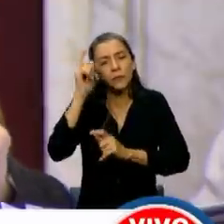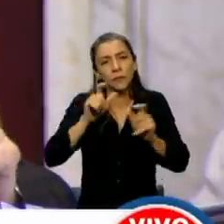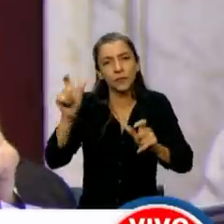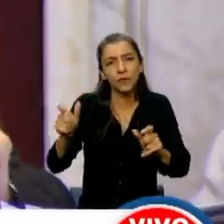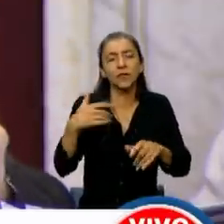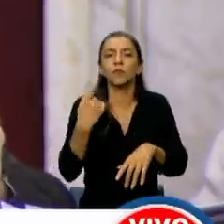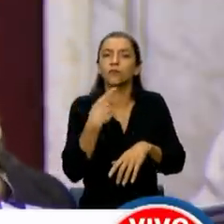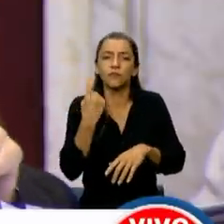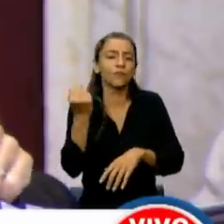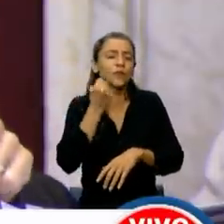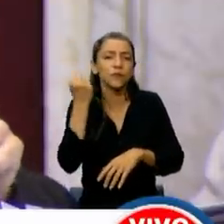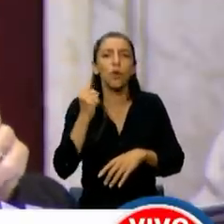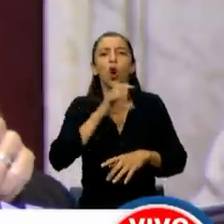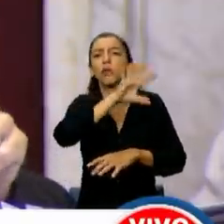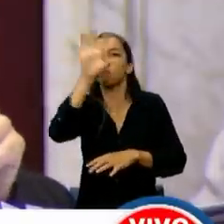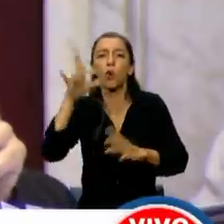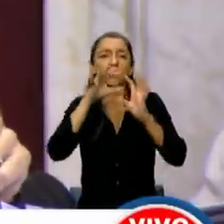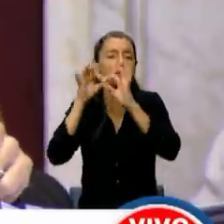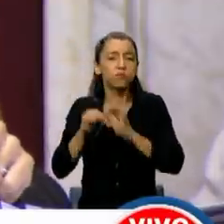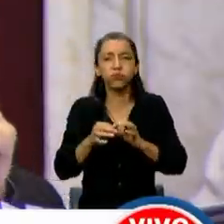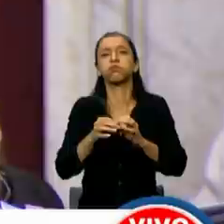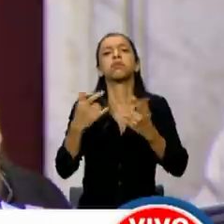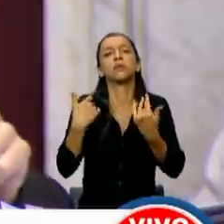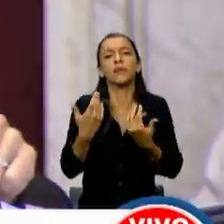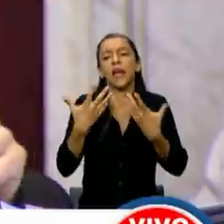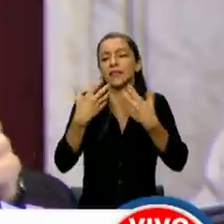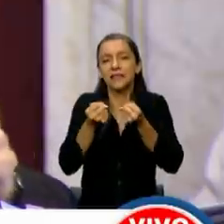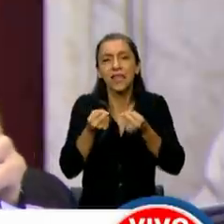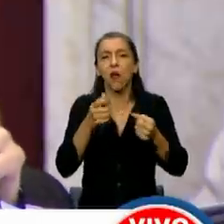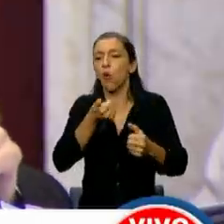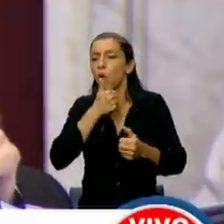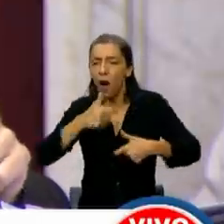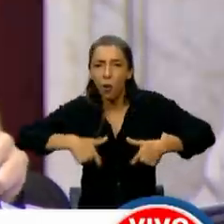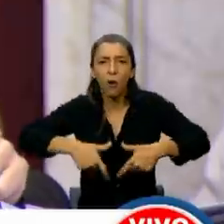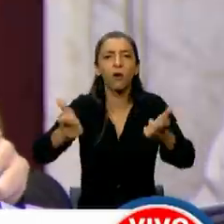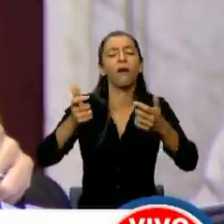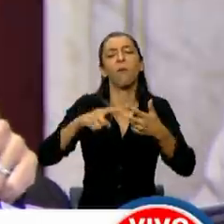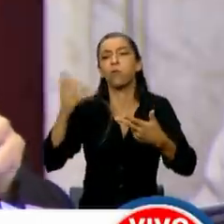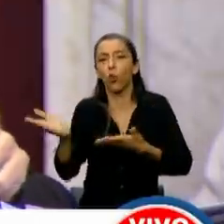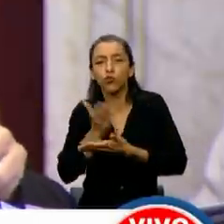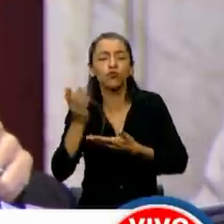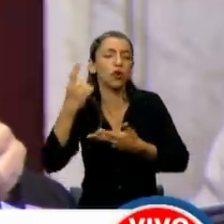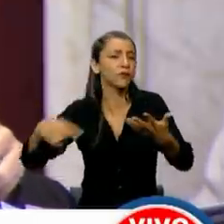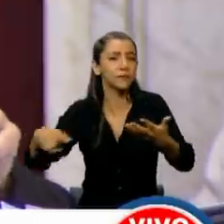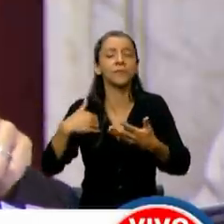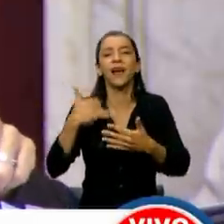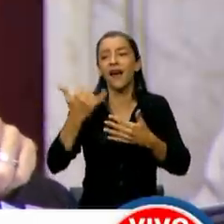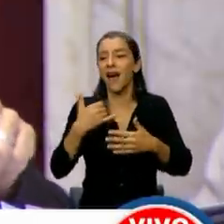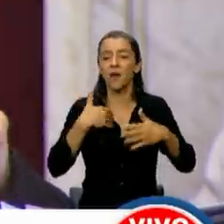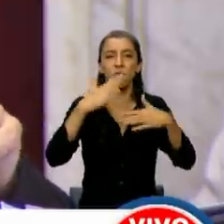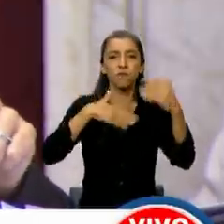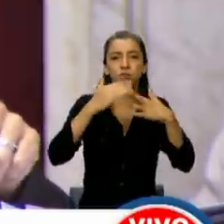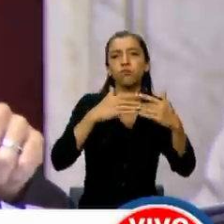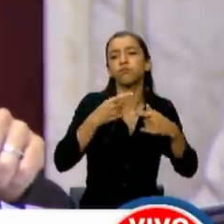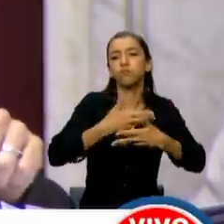materia de conectividad vial saneamiento servicios básicos de agua la mejora de la productividad en materia de obra pública este presupuesto